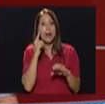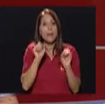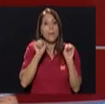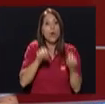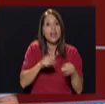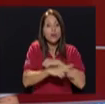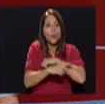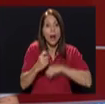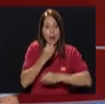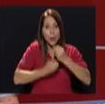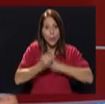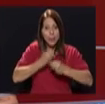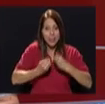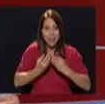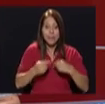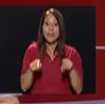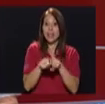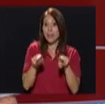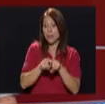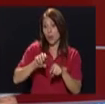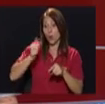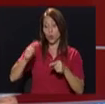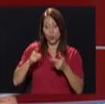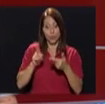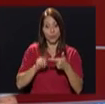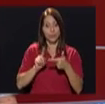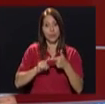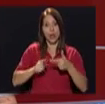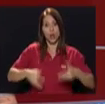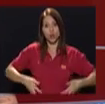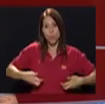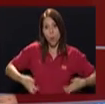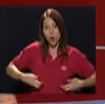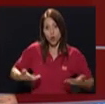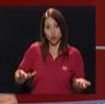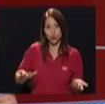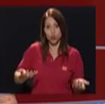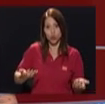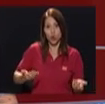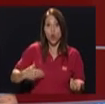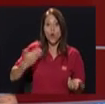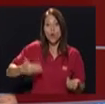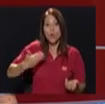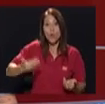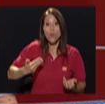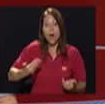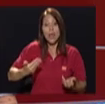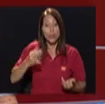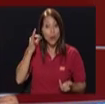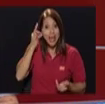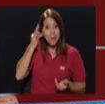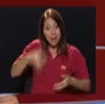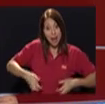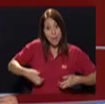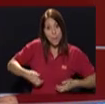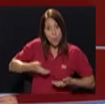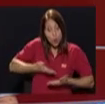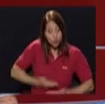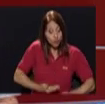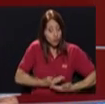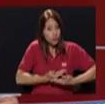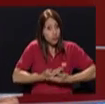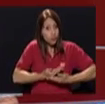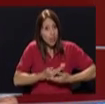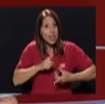robar comida, abrir un salveque, eso. Y también, por ejemplo, los monos, cuando las hembras tienen